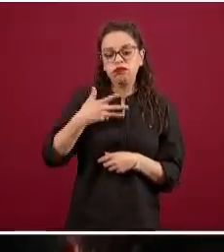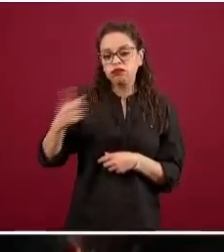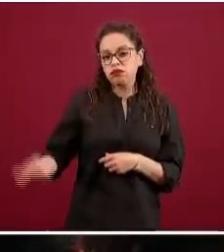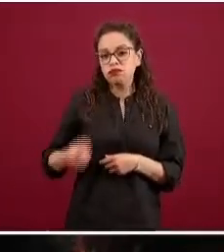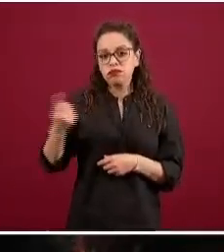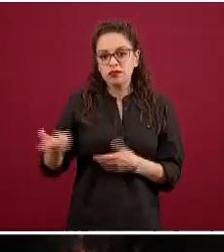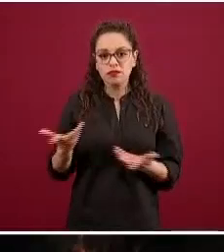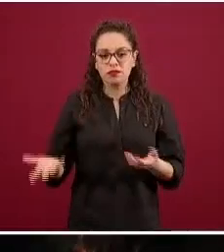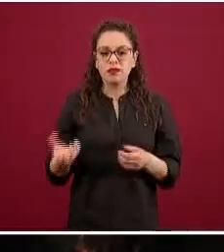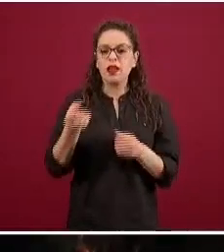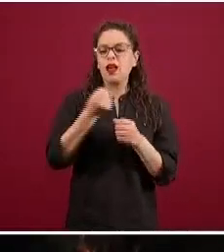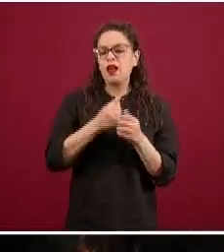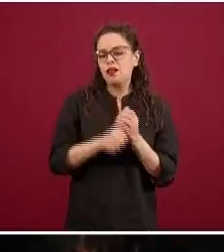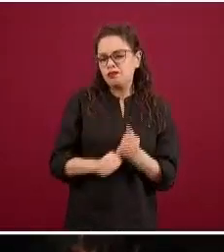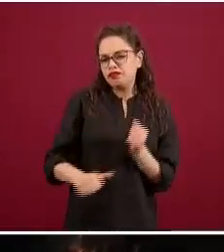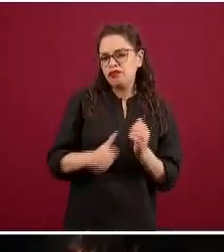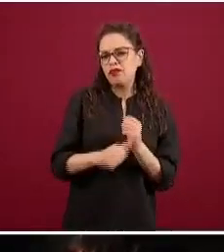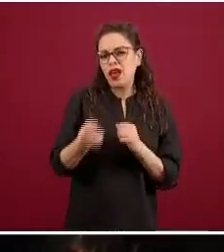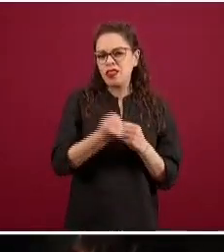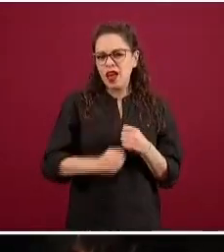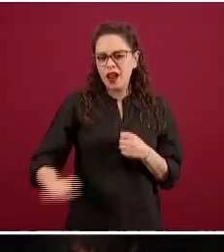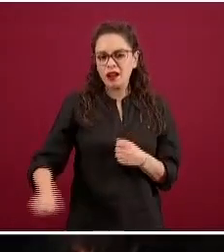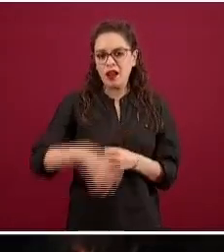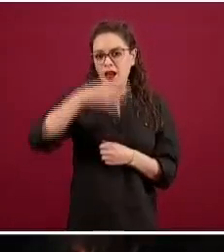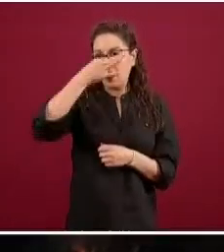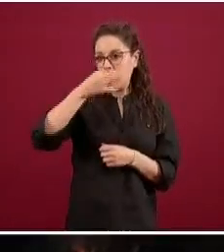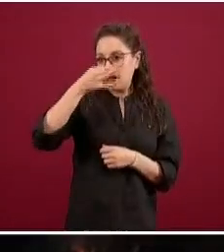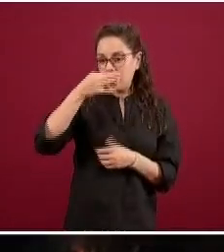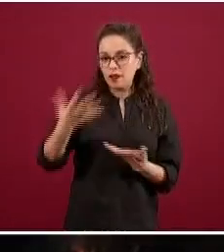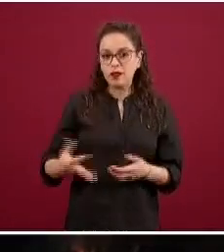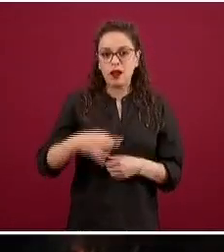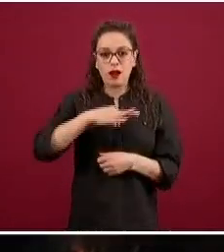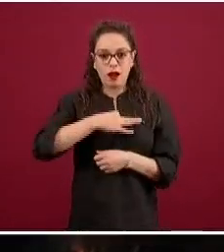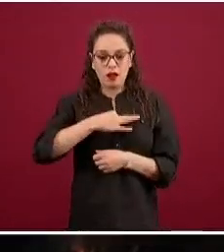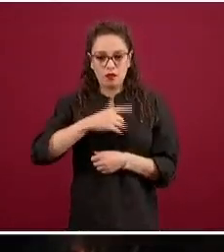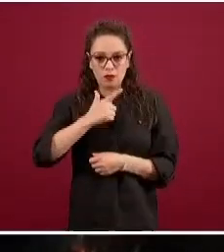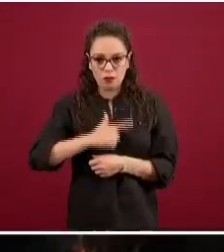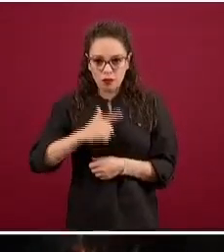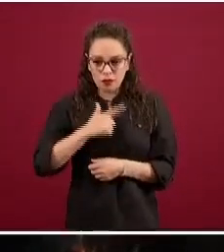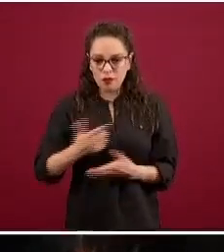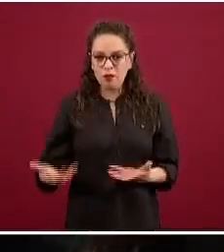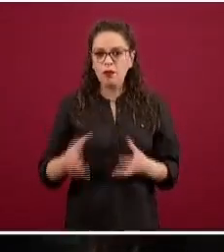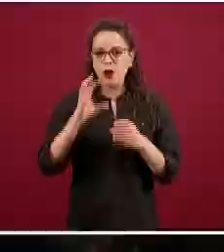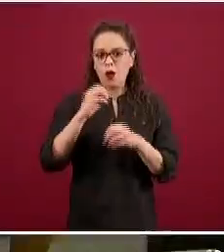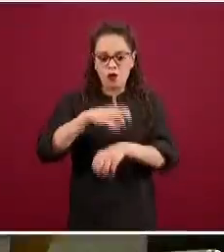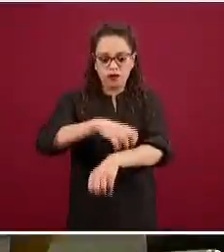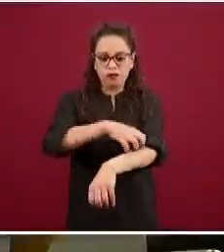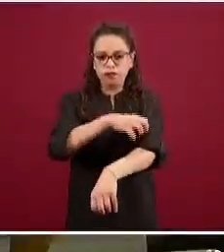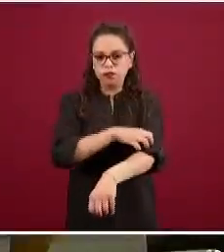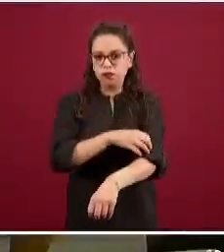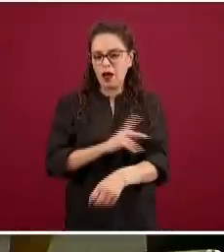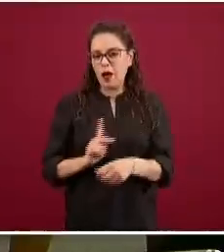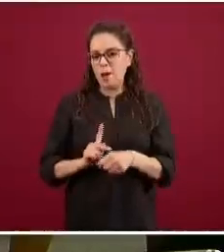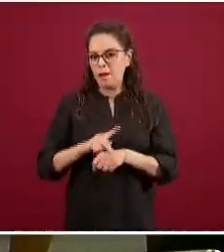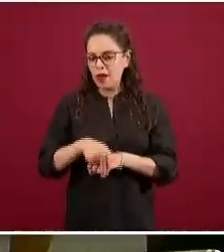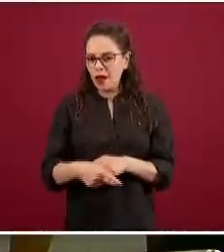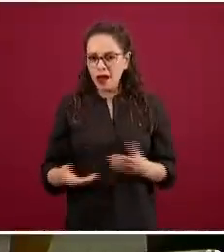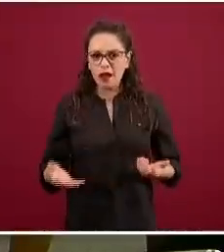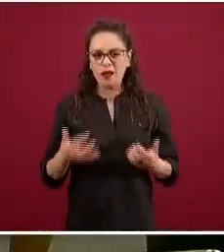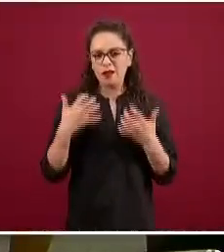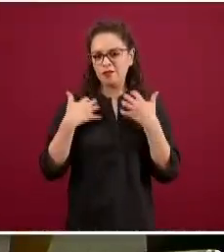diarreas, ciertas enfermedades de la piel, las infecciones urinarias, los problemas